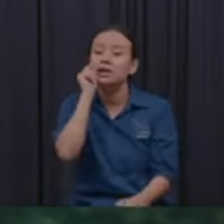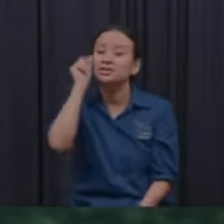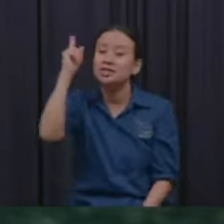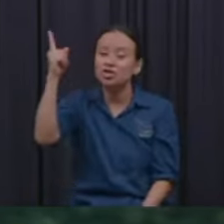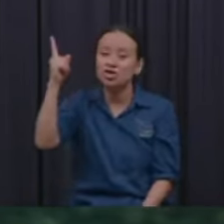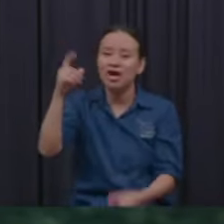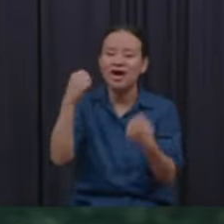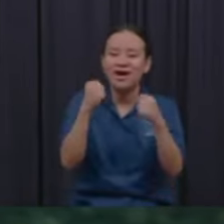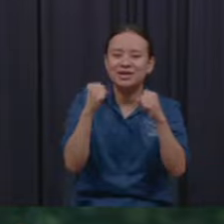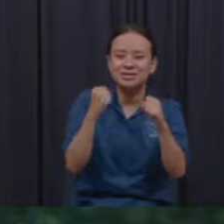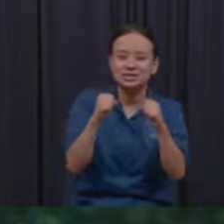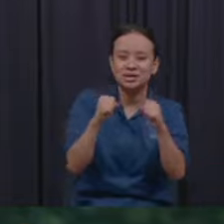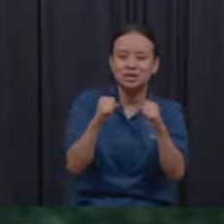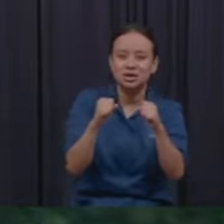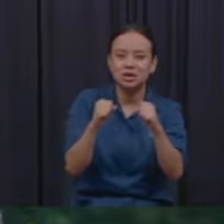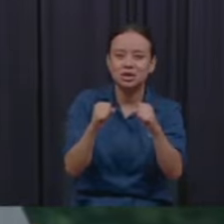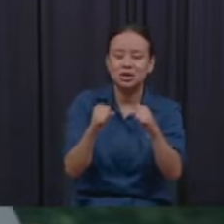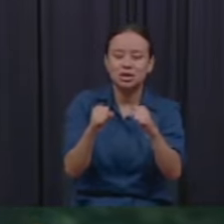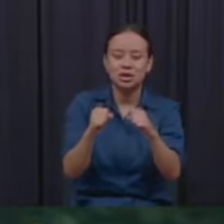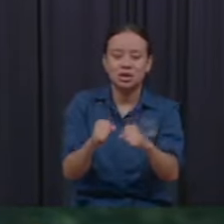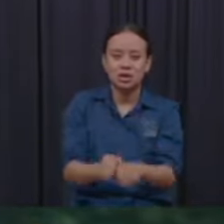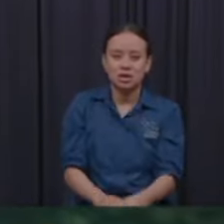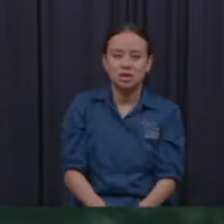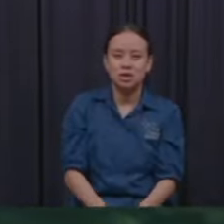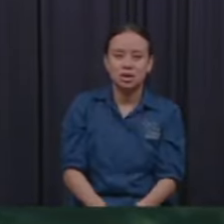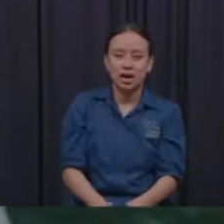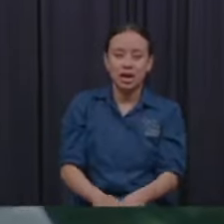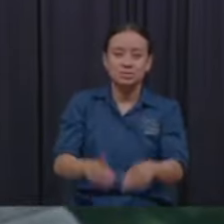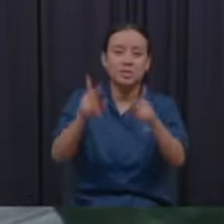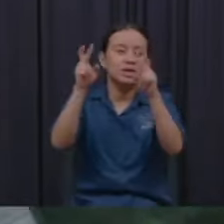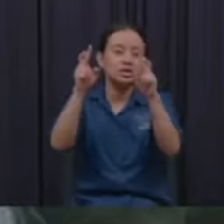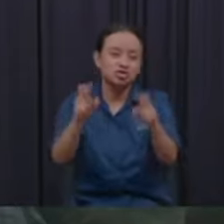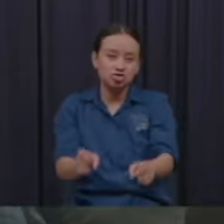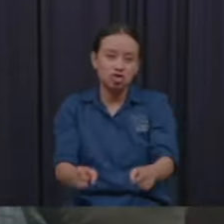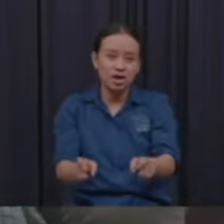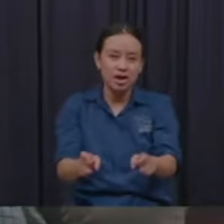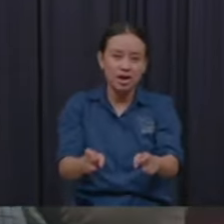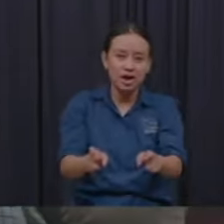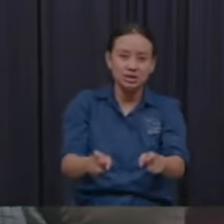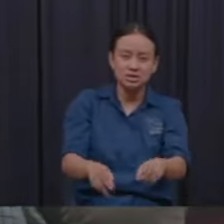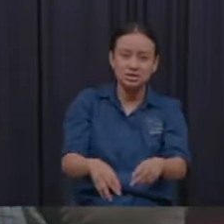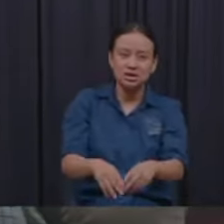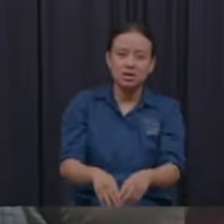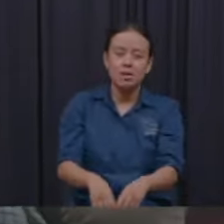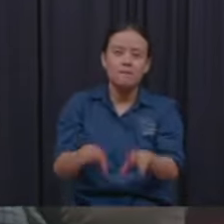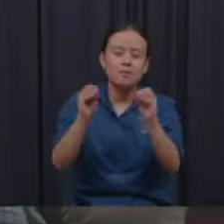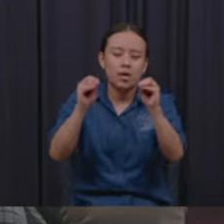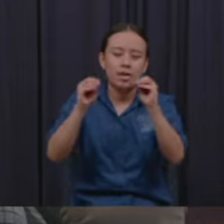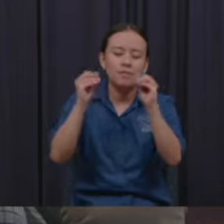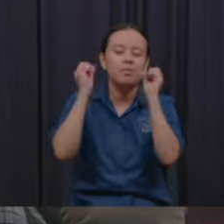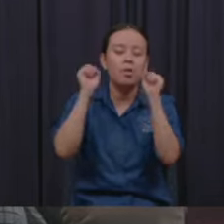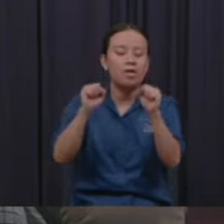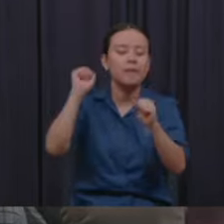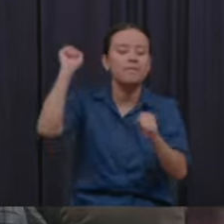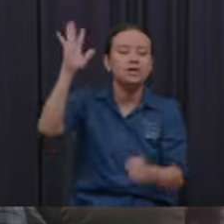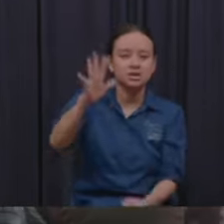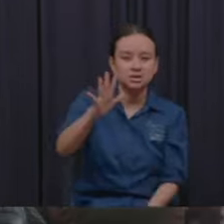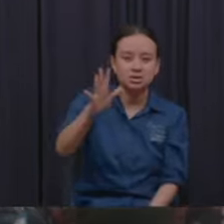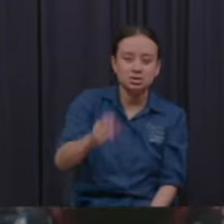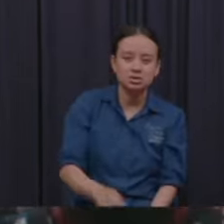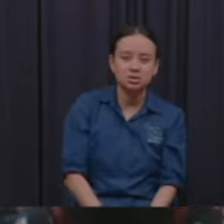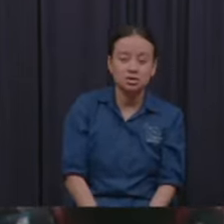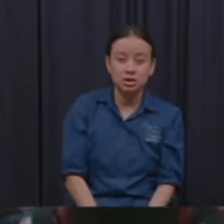sus ministros, hermano, como llamas de fuego. Y hoy viene a decirte al Señor: si de repente la